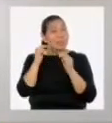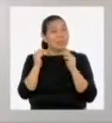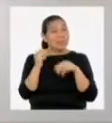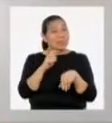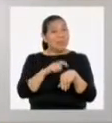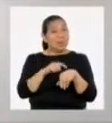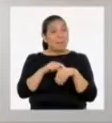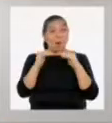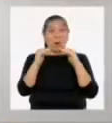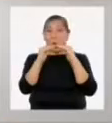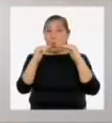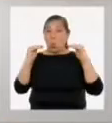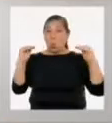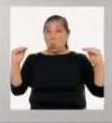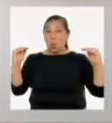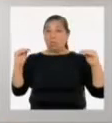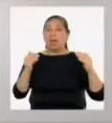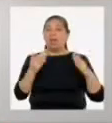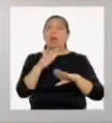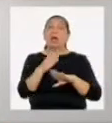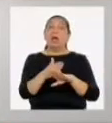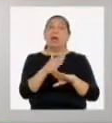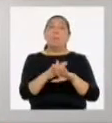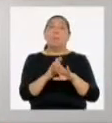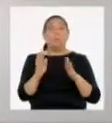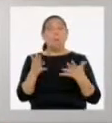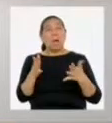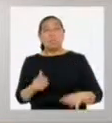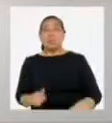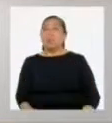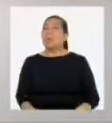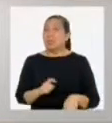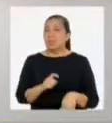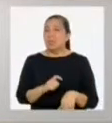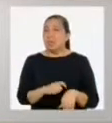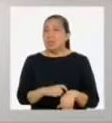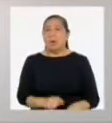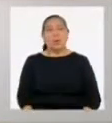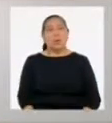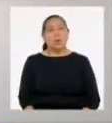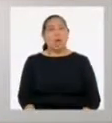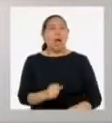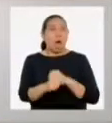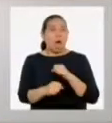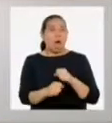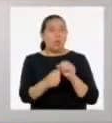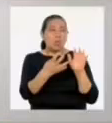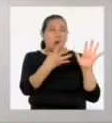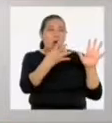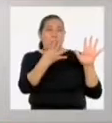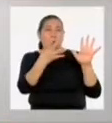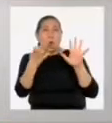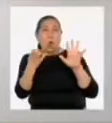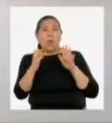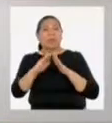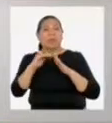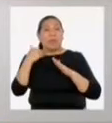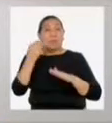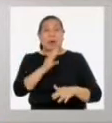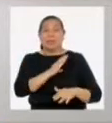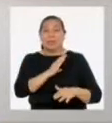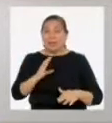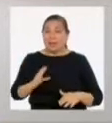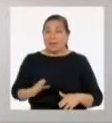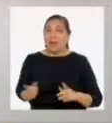temporal, esta cultura se desarrolló aproximadamente entre los años 900 después